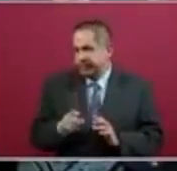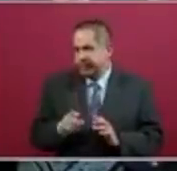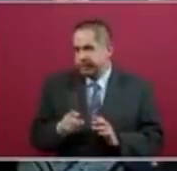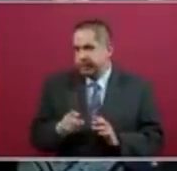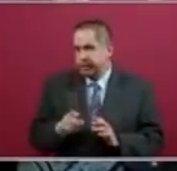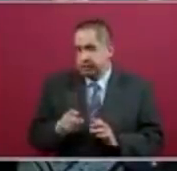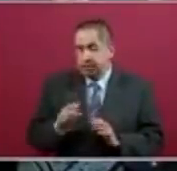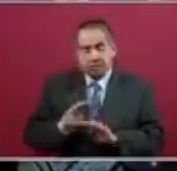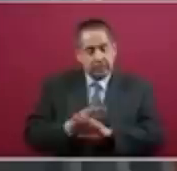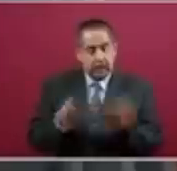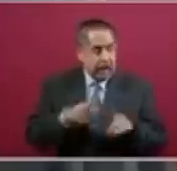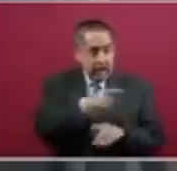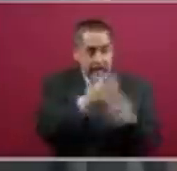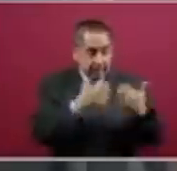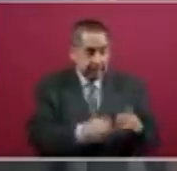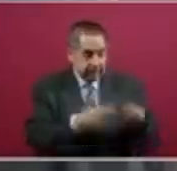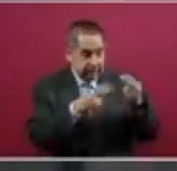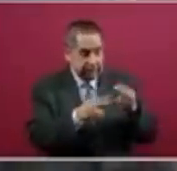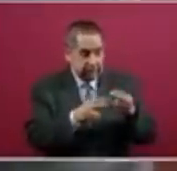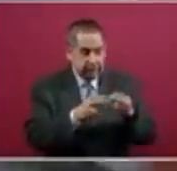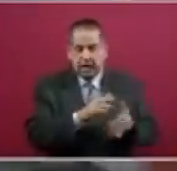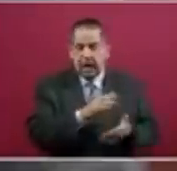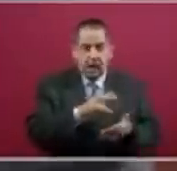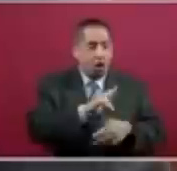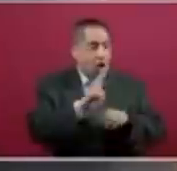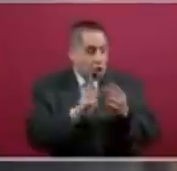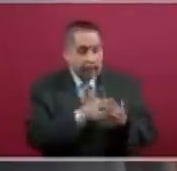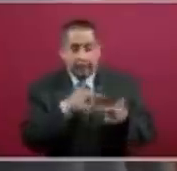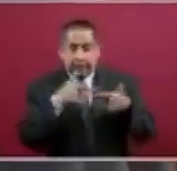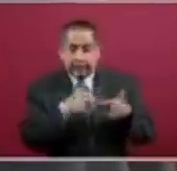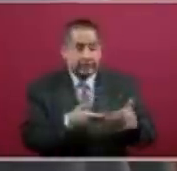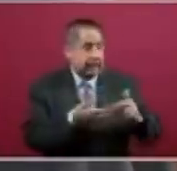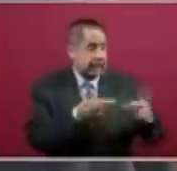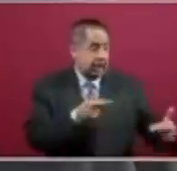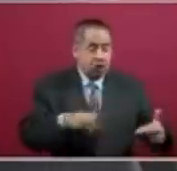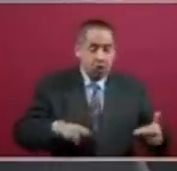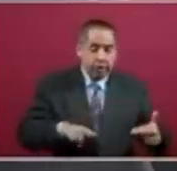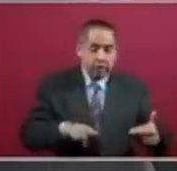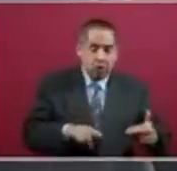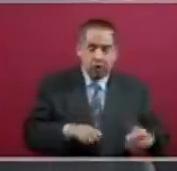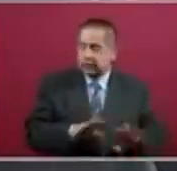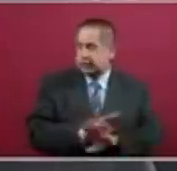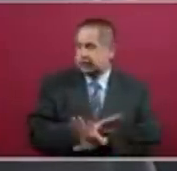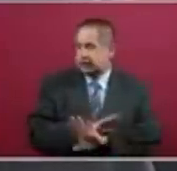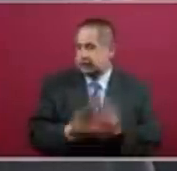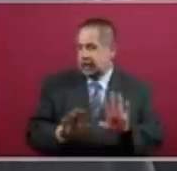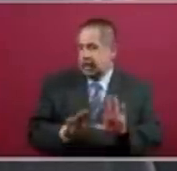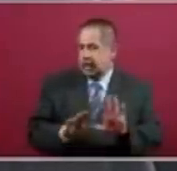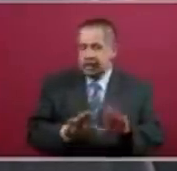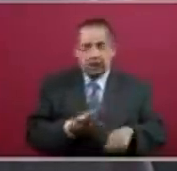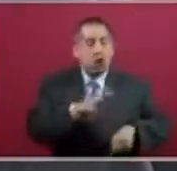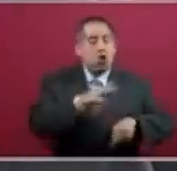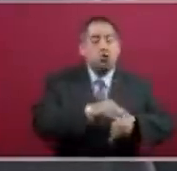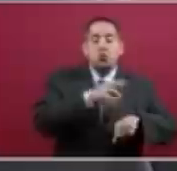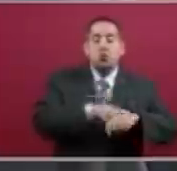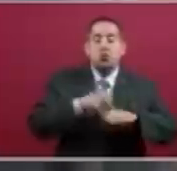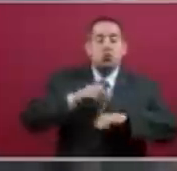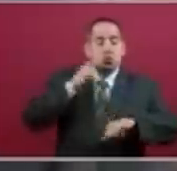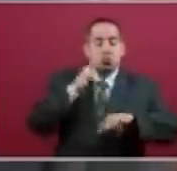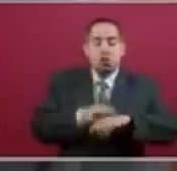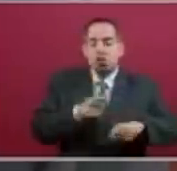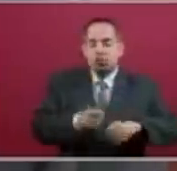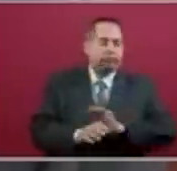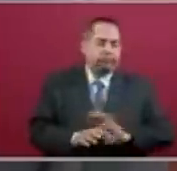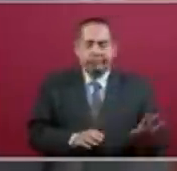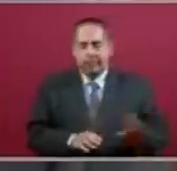que se olviden de que van a ser tutores, porque están dando